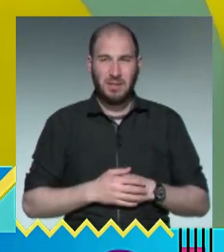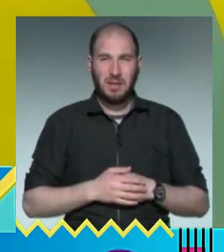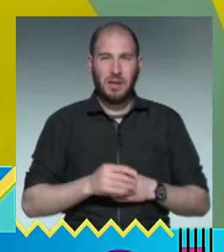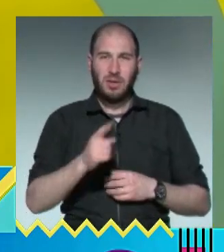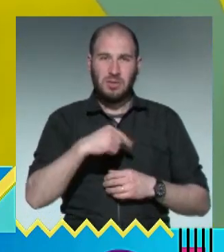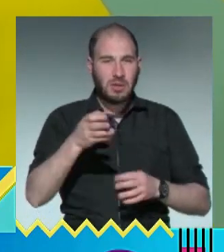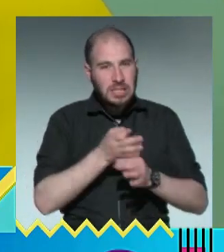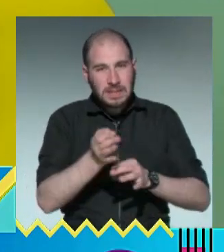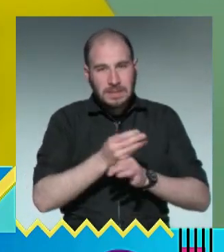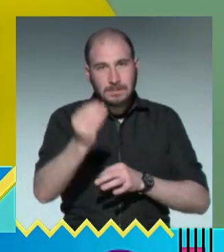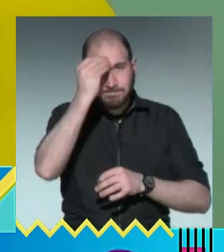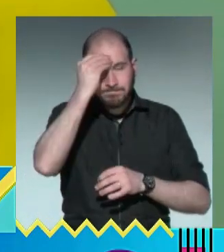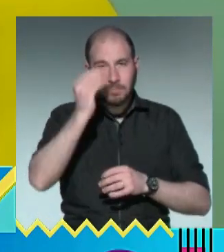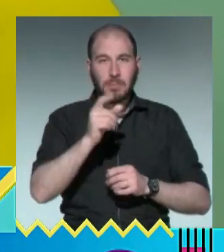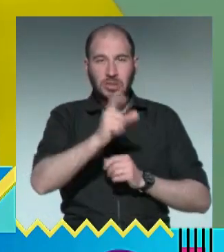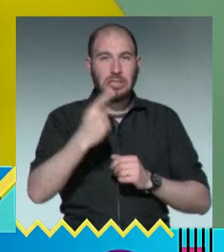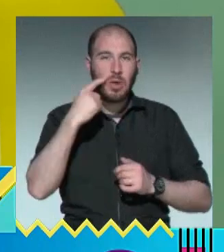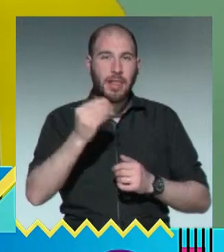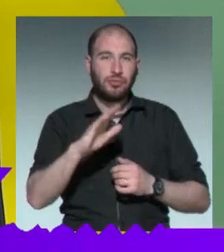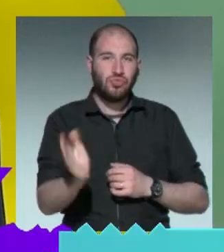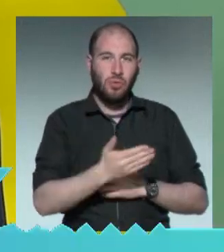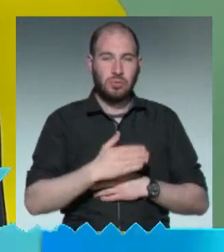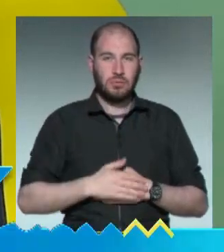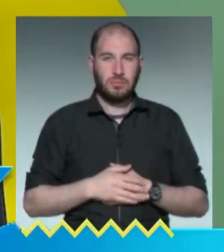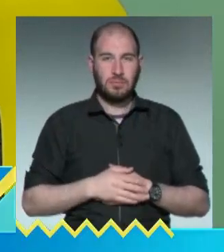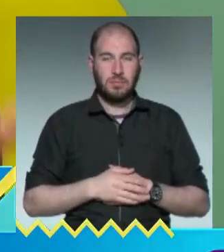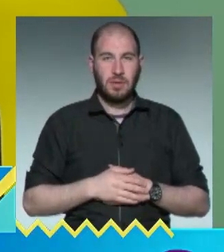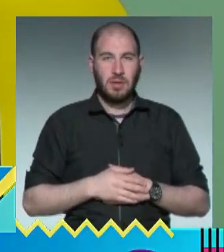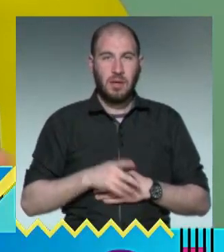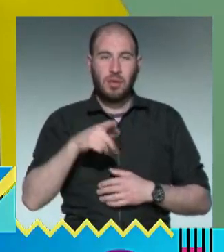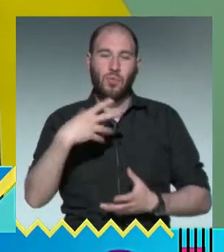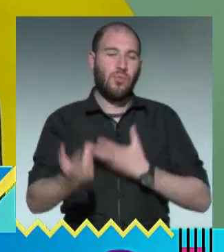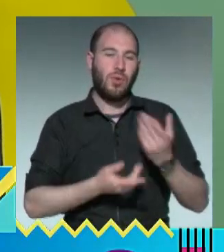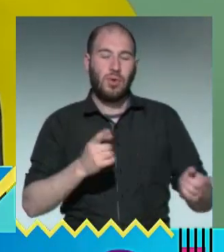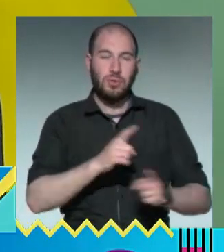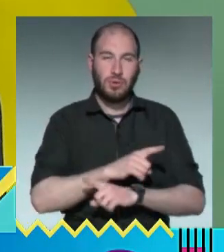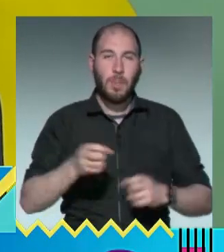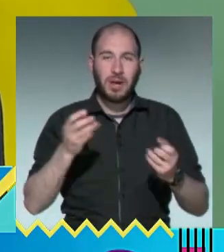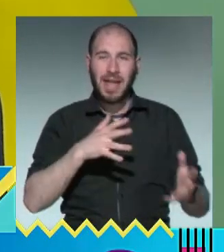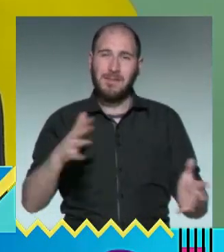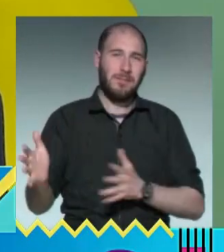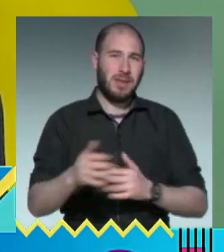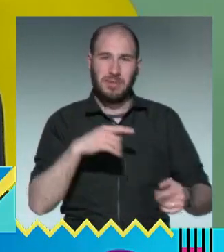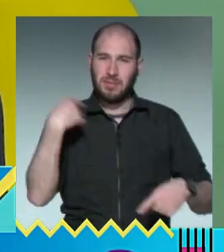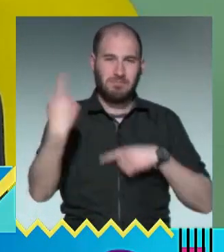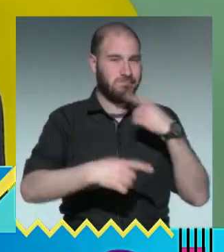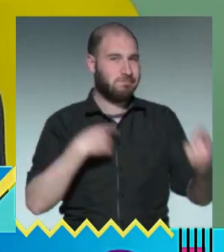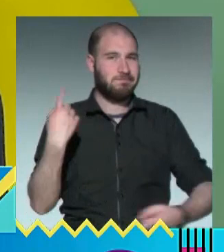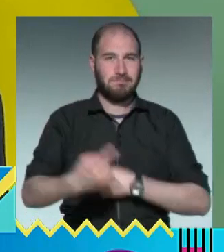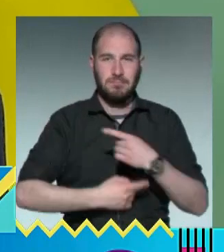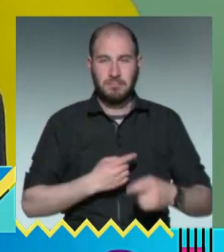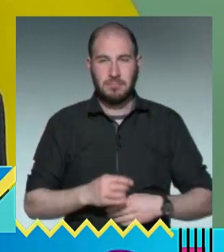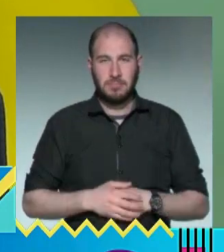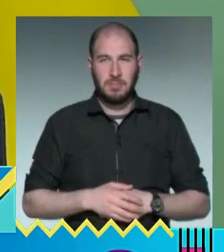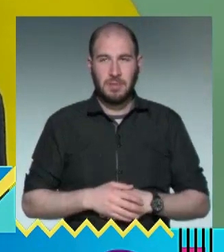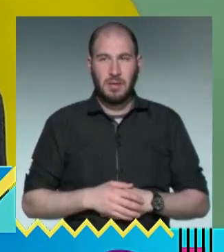la conciencia en todos los ciudadanos de que no prendamos fuego porque el viento es muy cambiante.